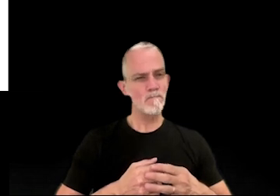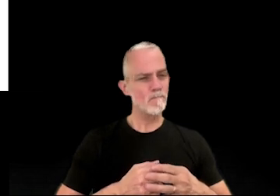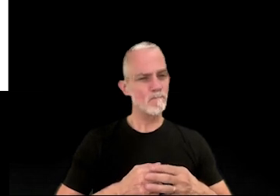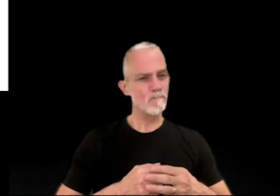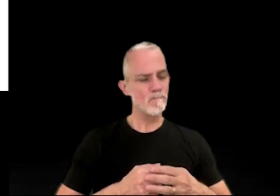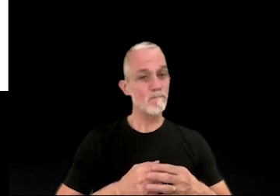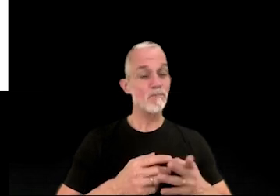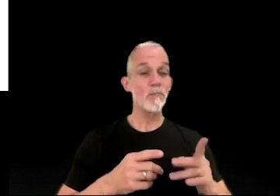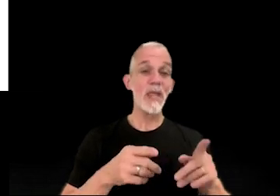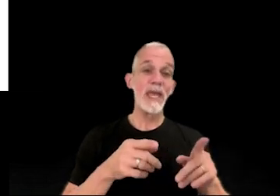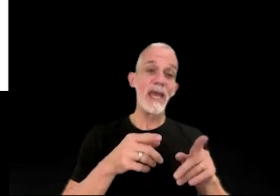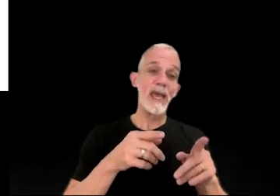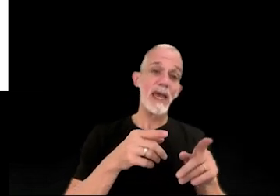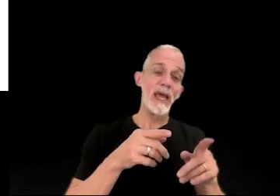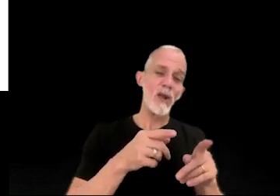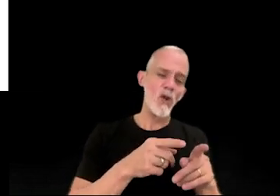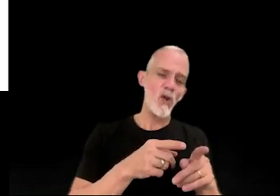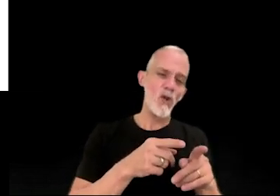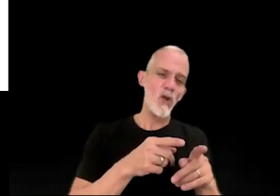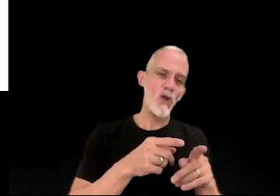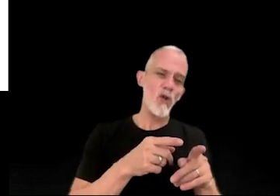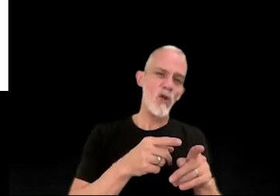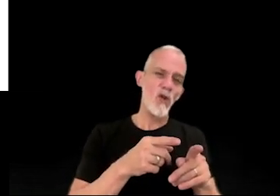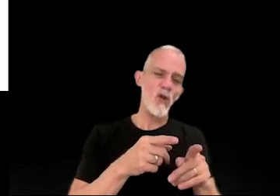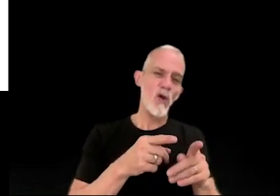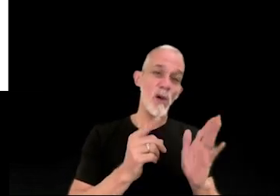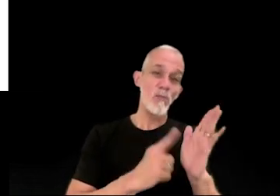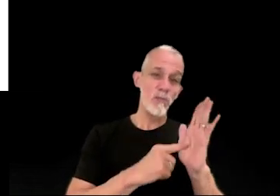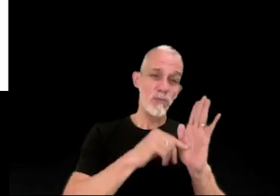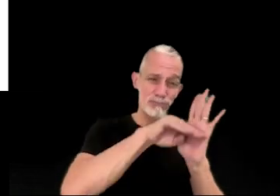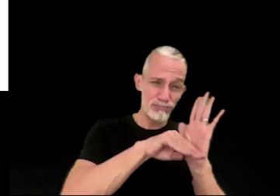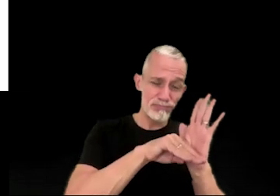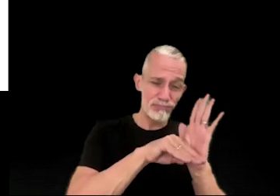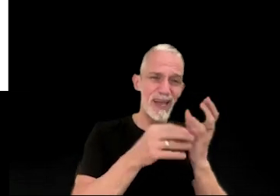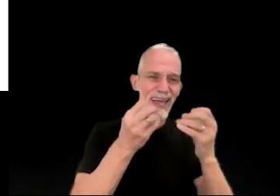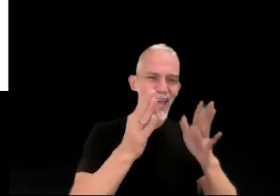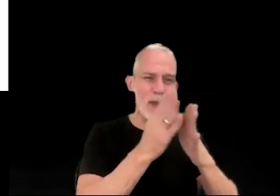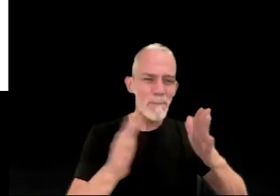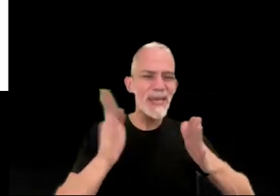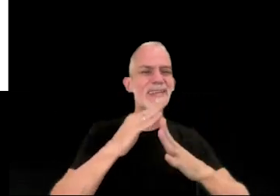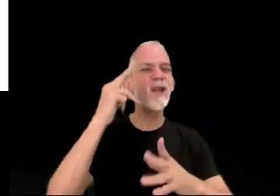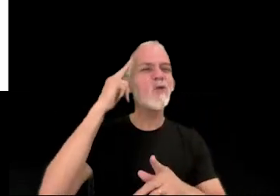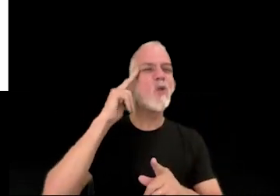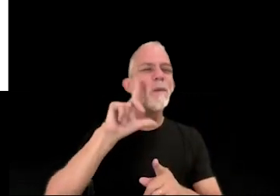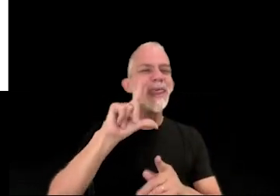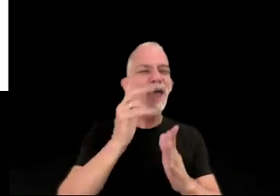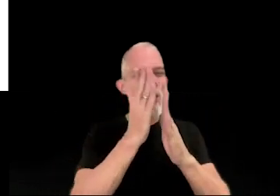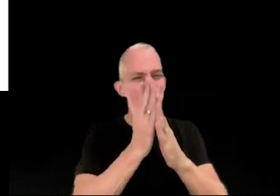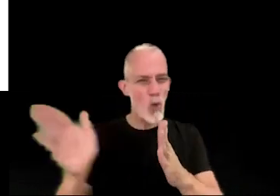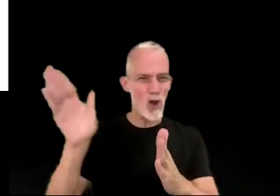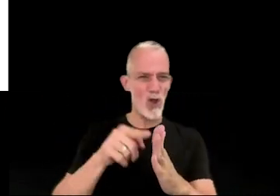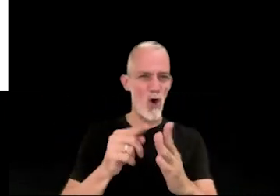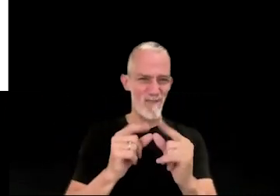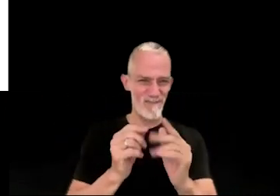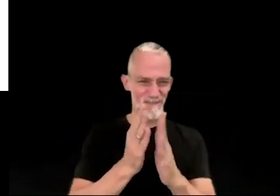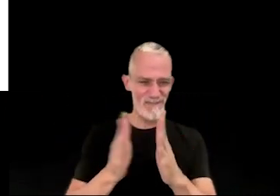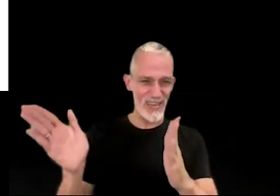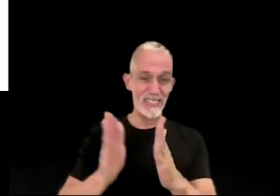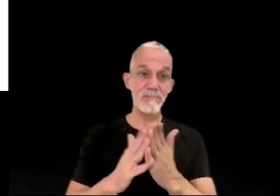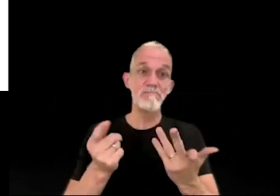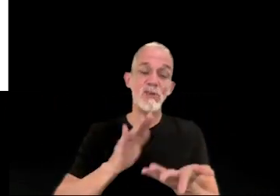tanto en lo que es, en principio, los efectos de la norma tendrían vigencia desde el 9 del 7. En este caso puntual de las